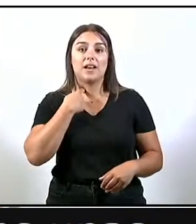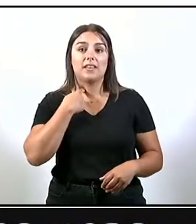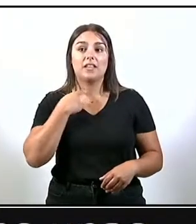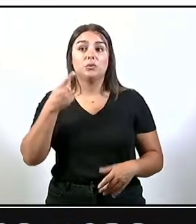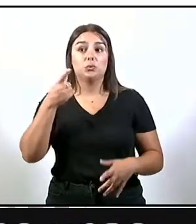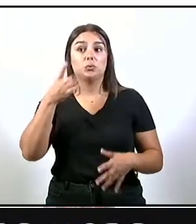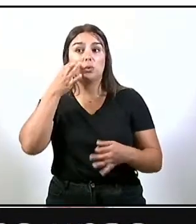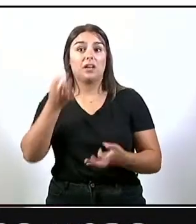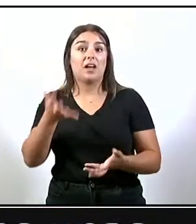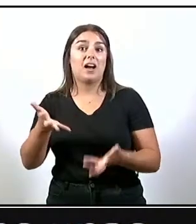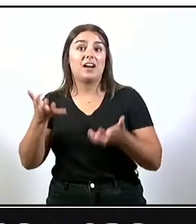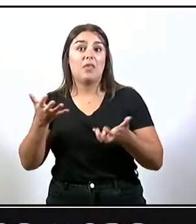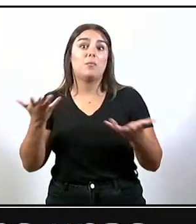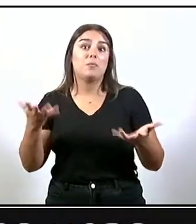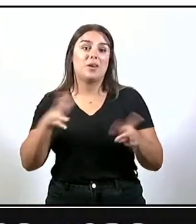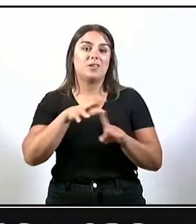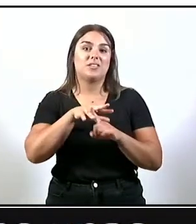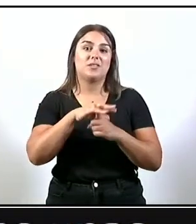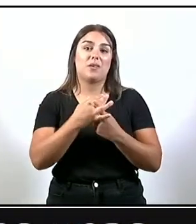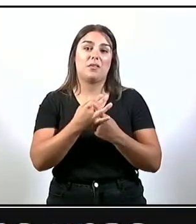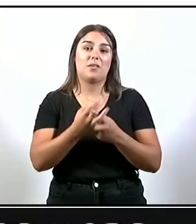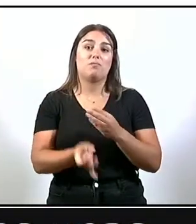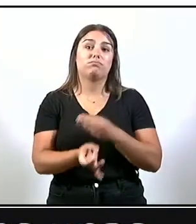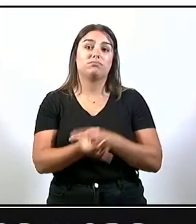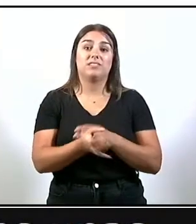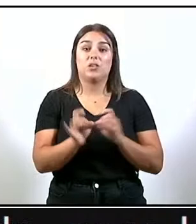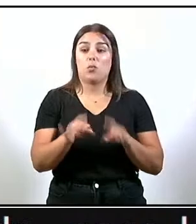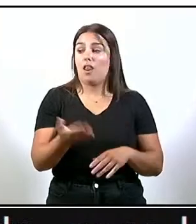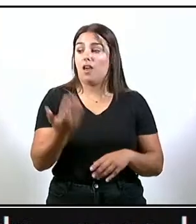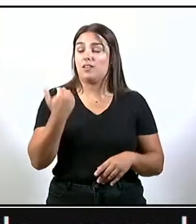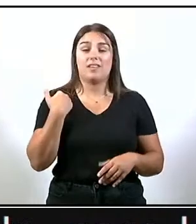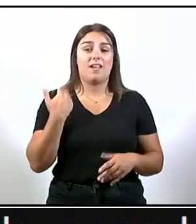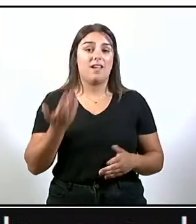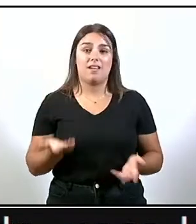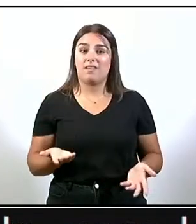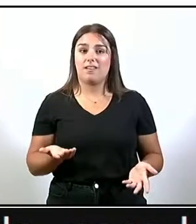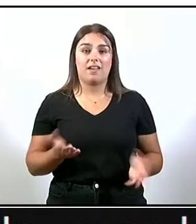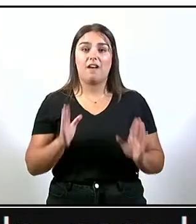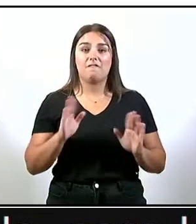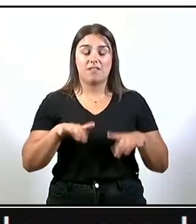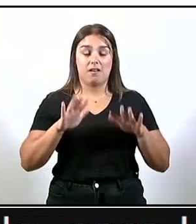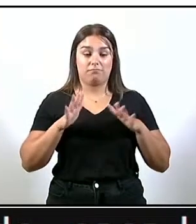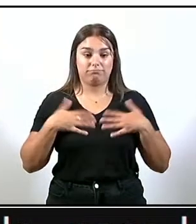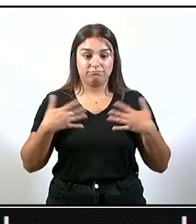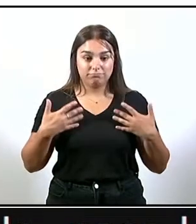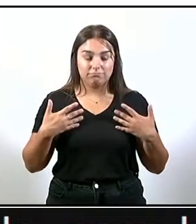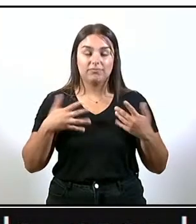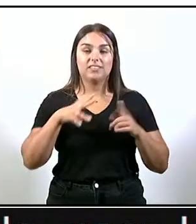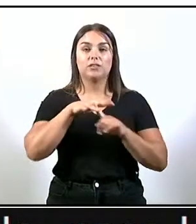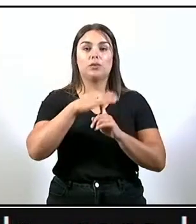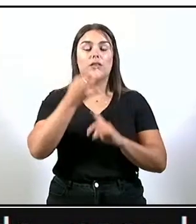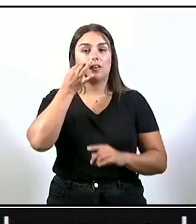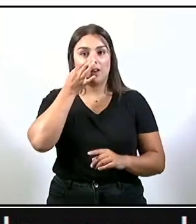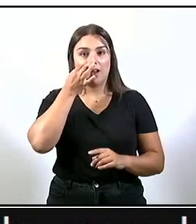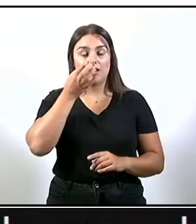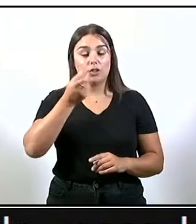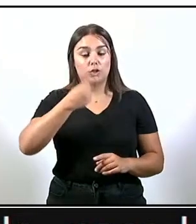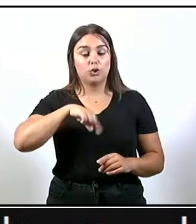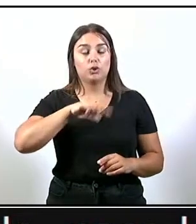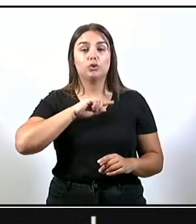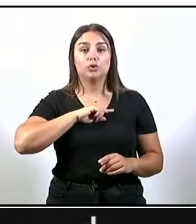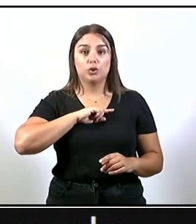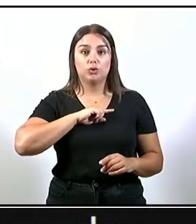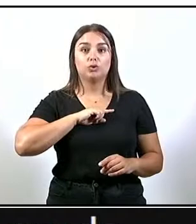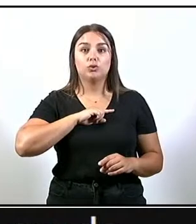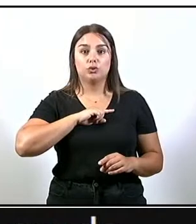las has ganado, pasa lo que pasó ayer, que te das de bruces contra la cruda realidad, ¿no? Nosotros tenemos la presidencia de la